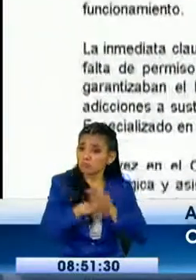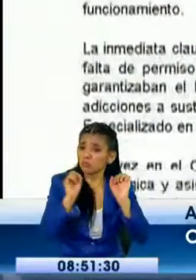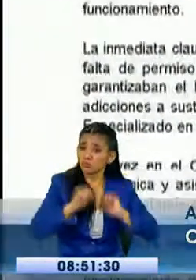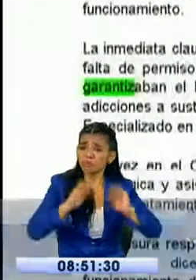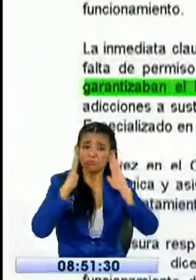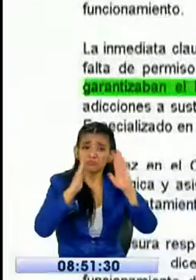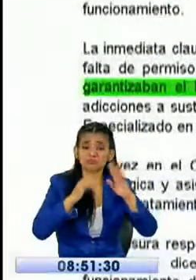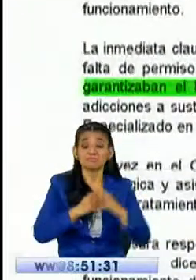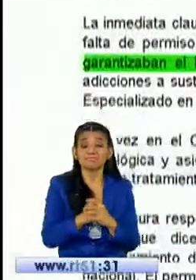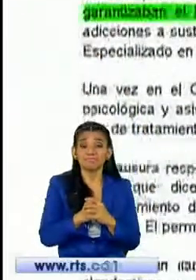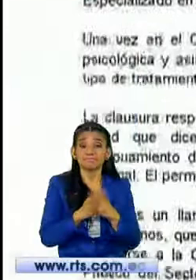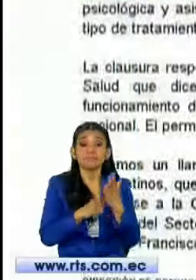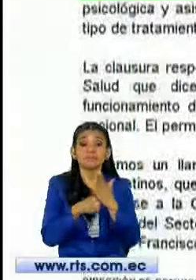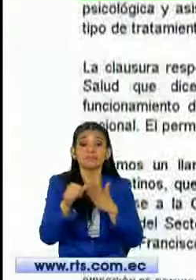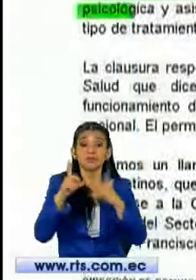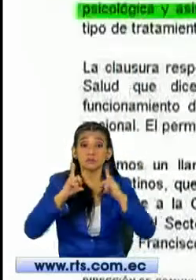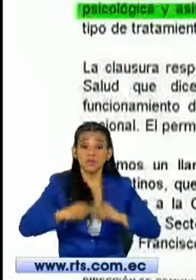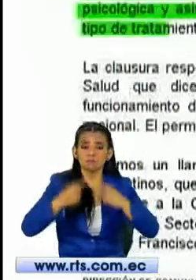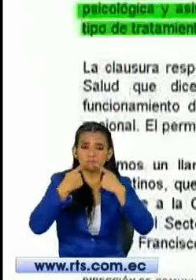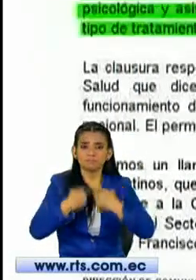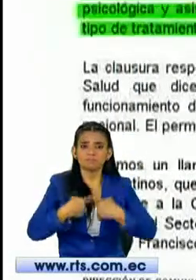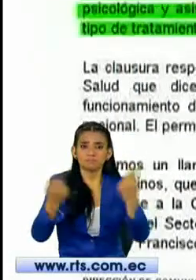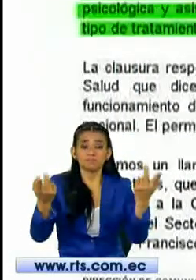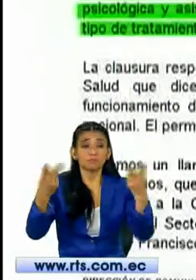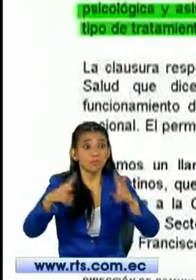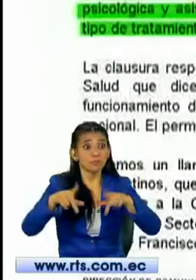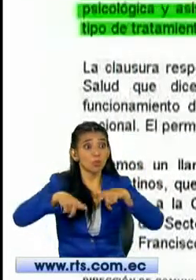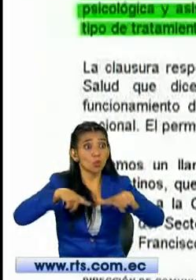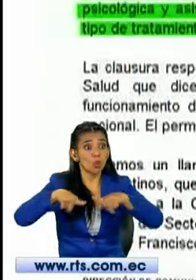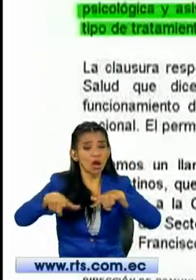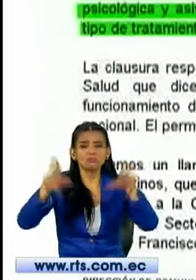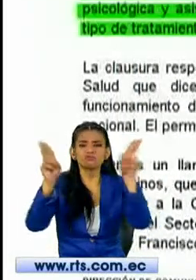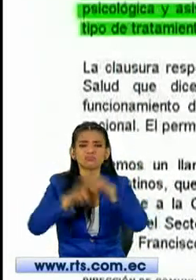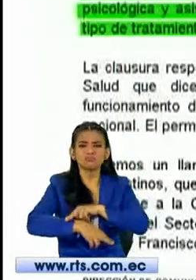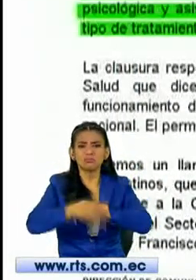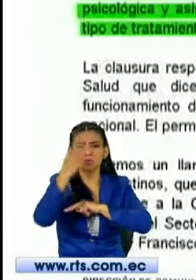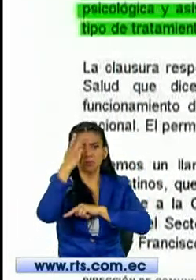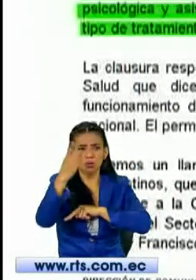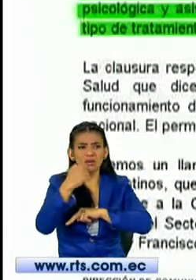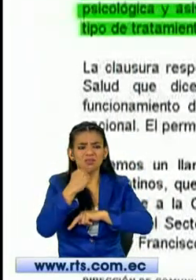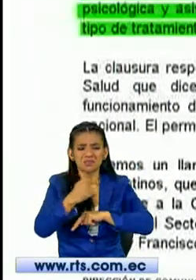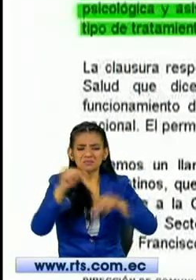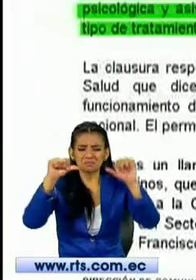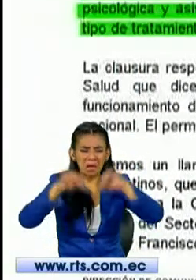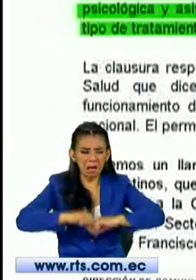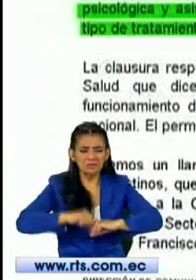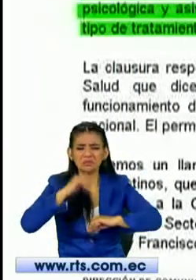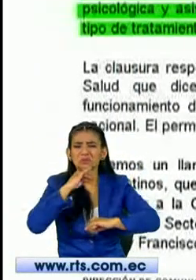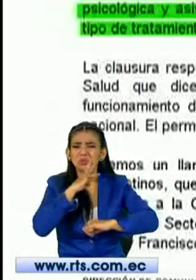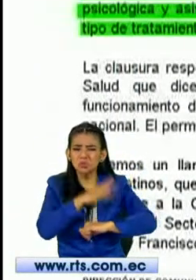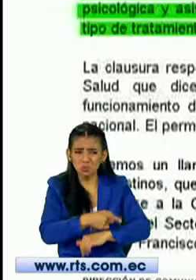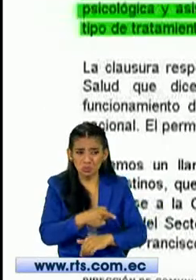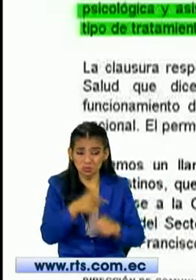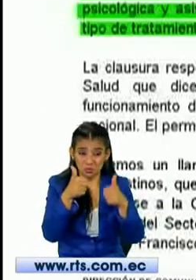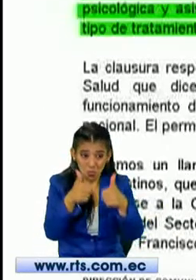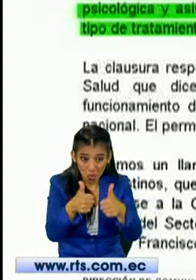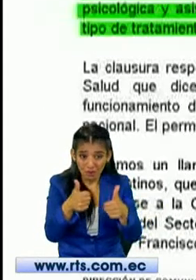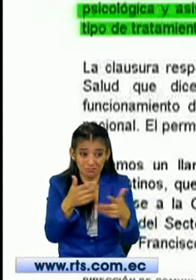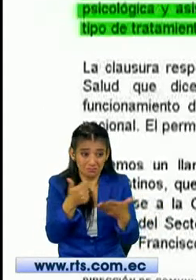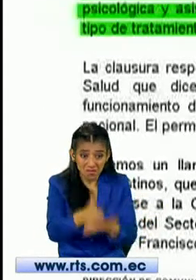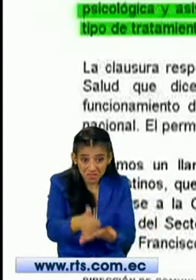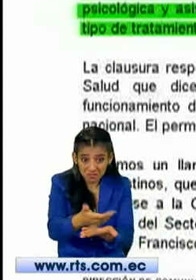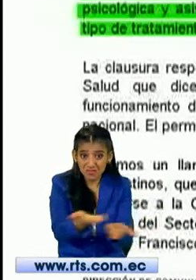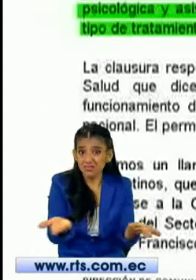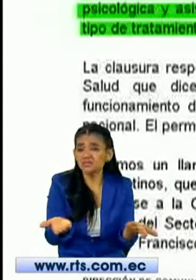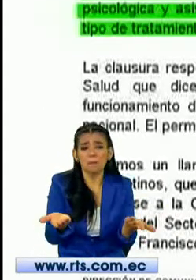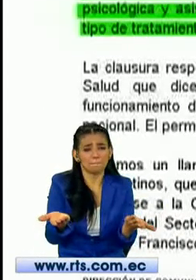boletín de prensa del Ministerio de Salud, el sitio también fue clausurado debido a las malas condiciones higiénicas que no garantizaban el bienestar de